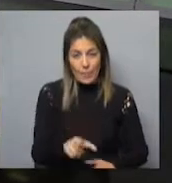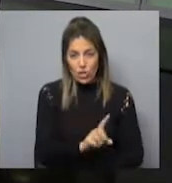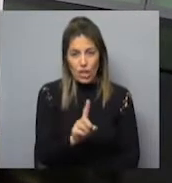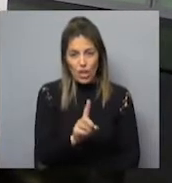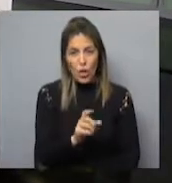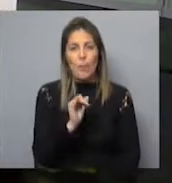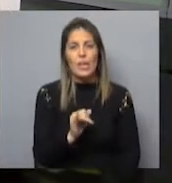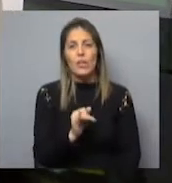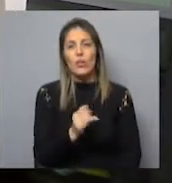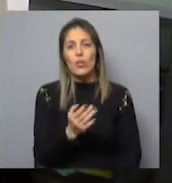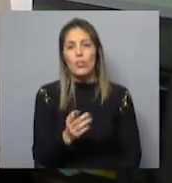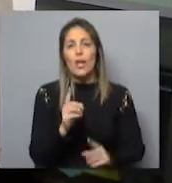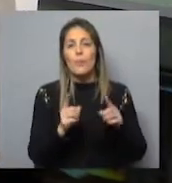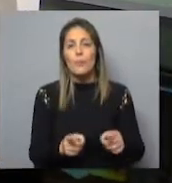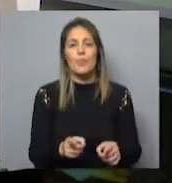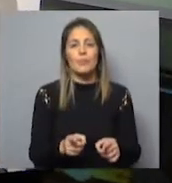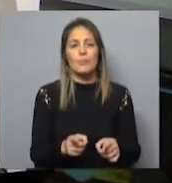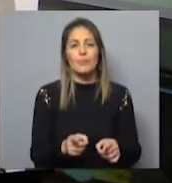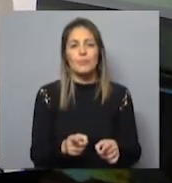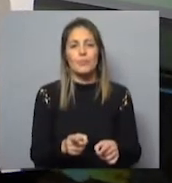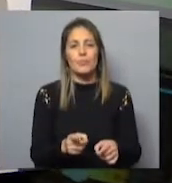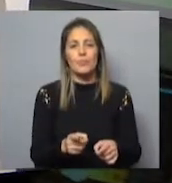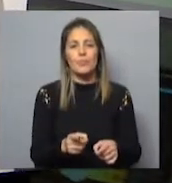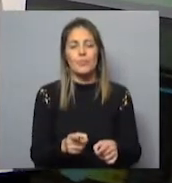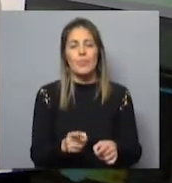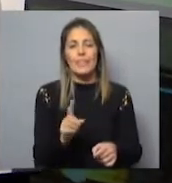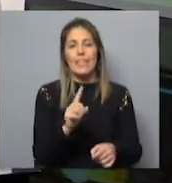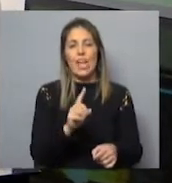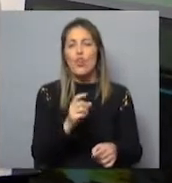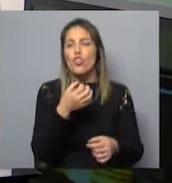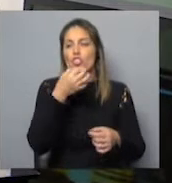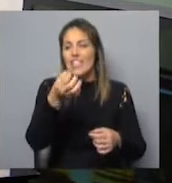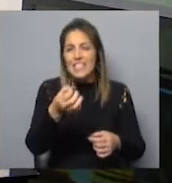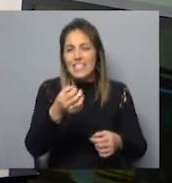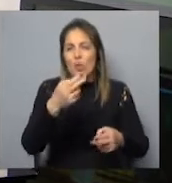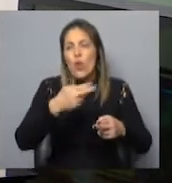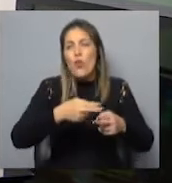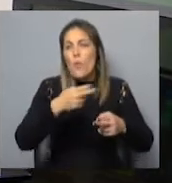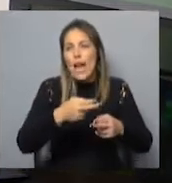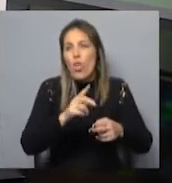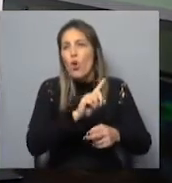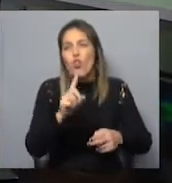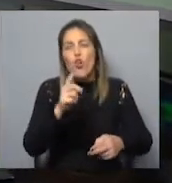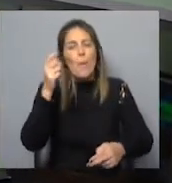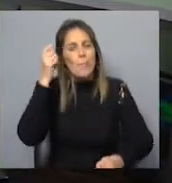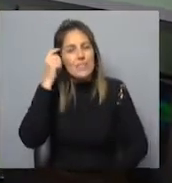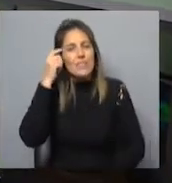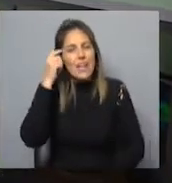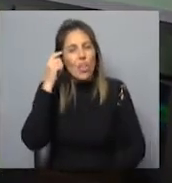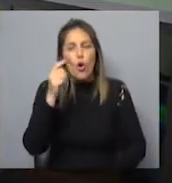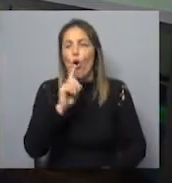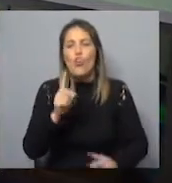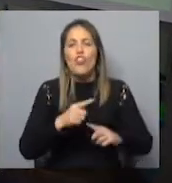también en la medida de que algo no es nombrado o no es pensado o no es